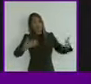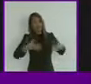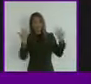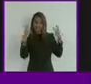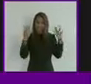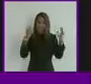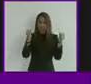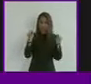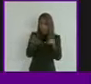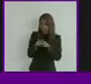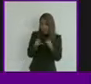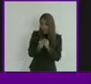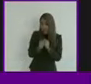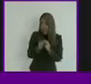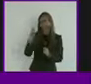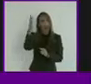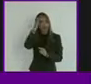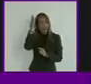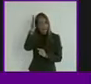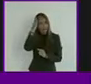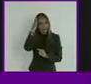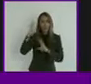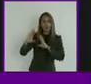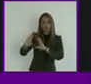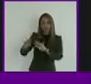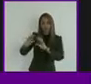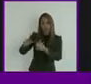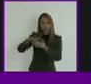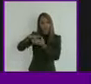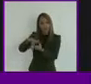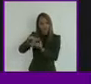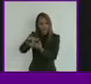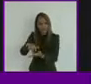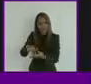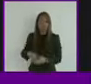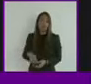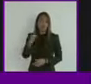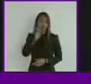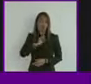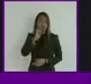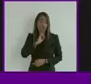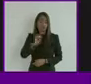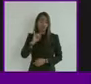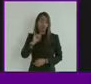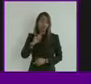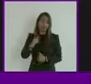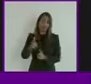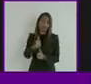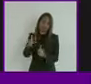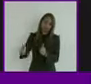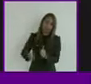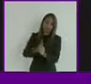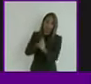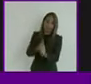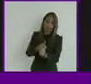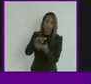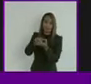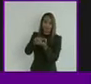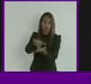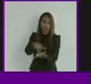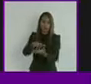líder, ¿no? De escuela, de vocación, de acompañamiento como mujeres, ¿no? Mari, me queda clarísimo que también somos mujeres y